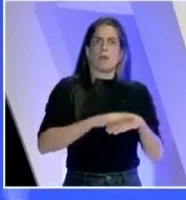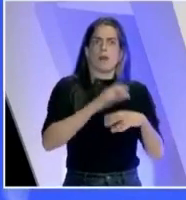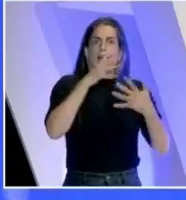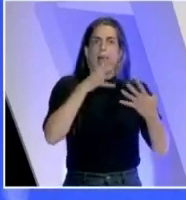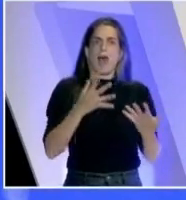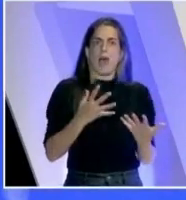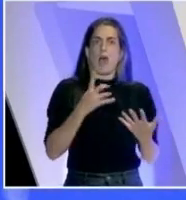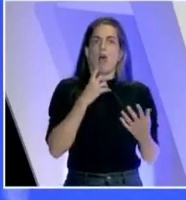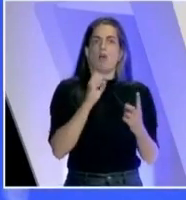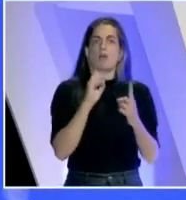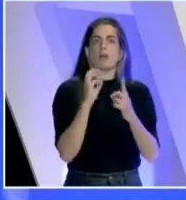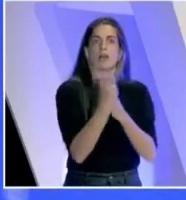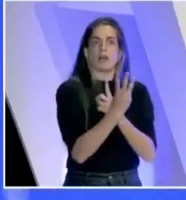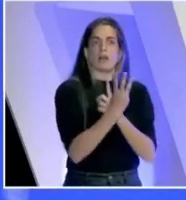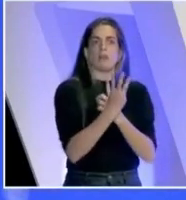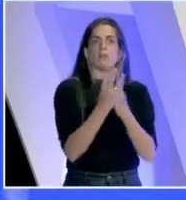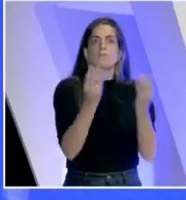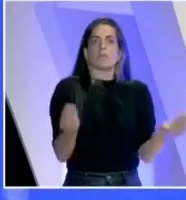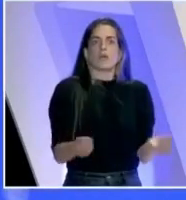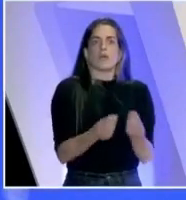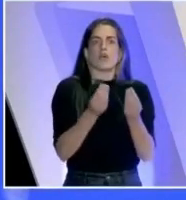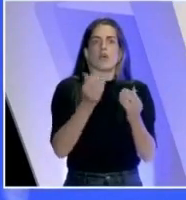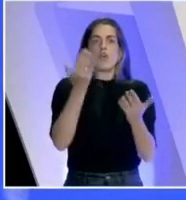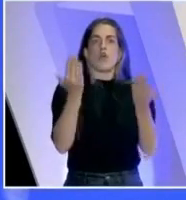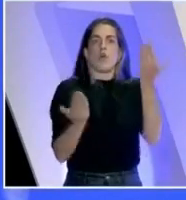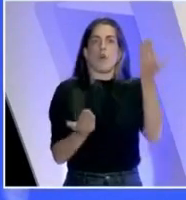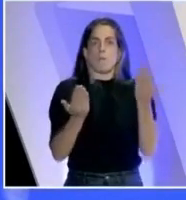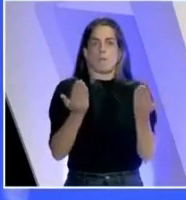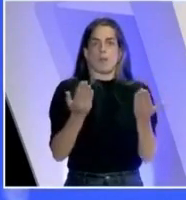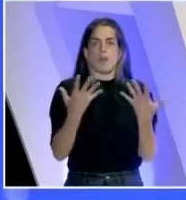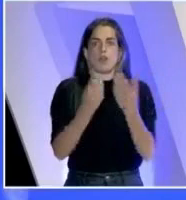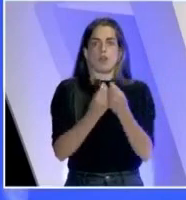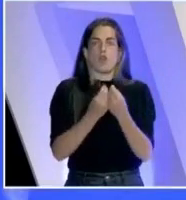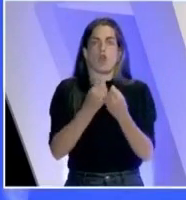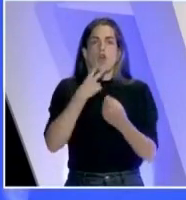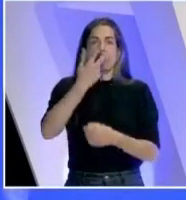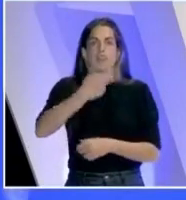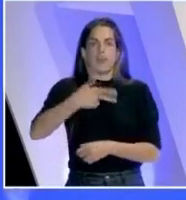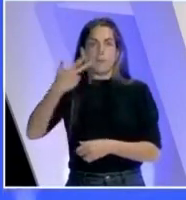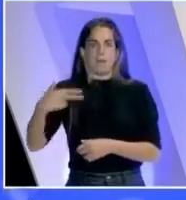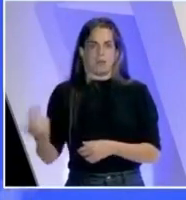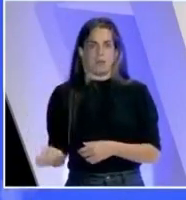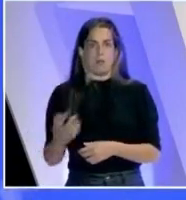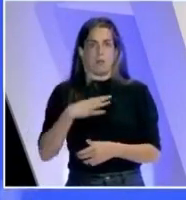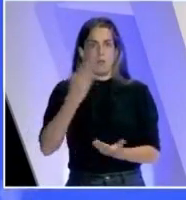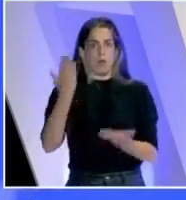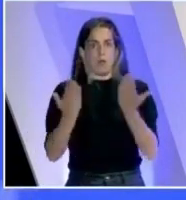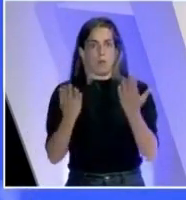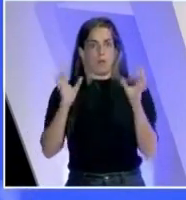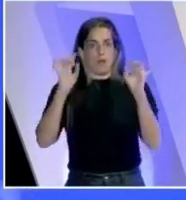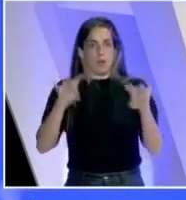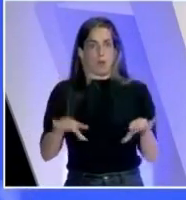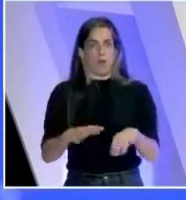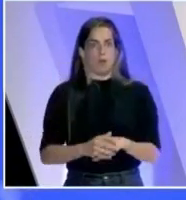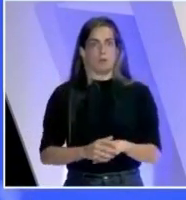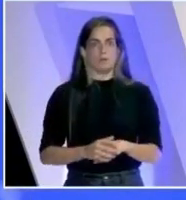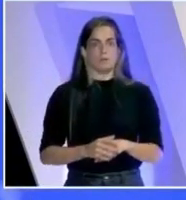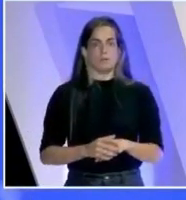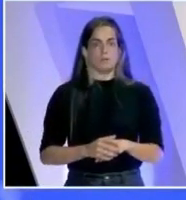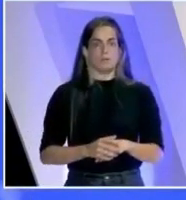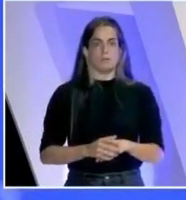por alumno hasta equipararlo con el que ya tiene Dinamarca, sin incurrir en ningún incremento del gasto público